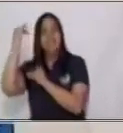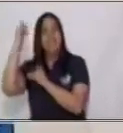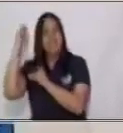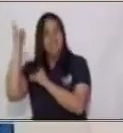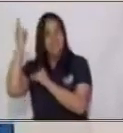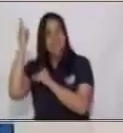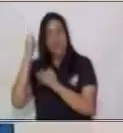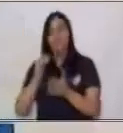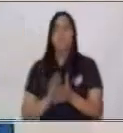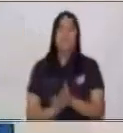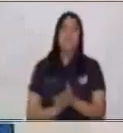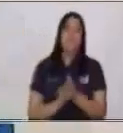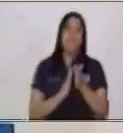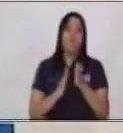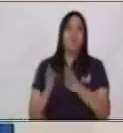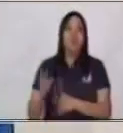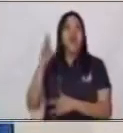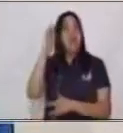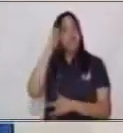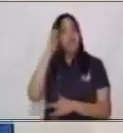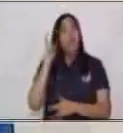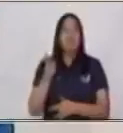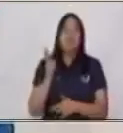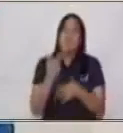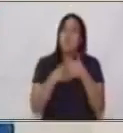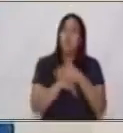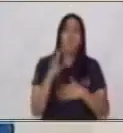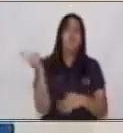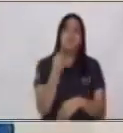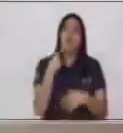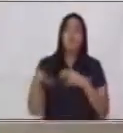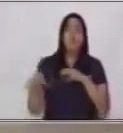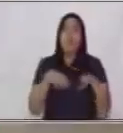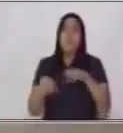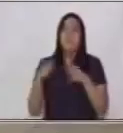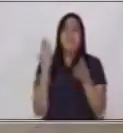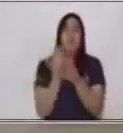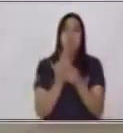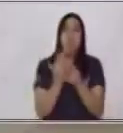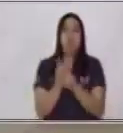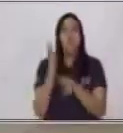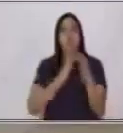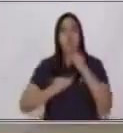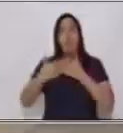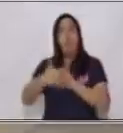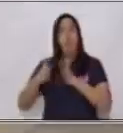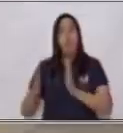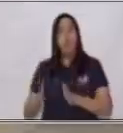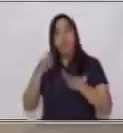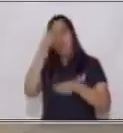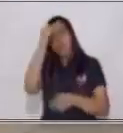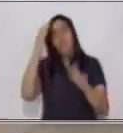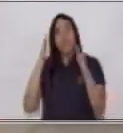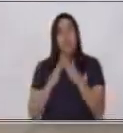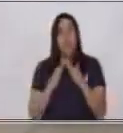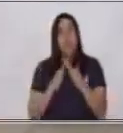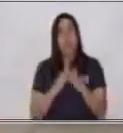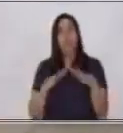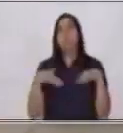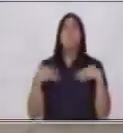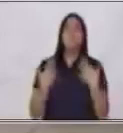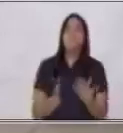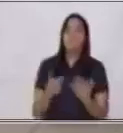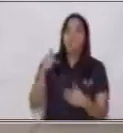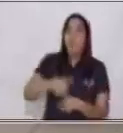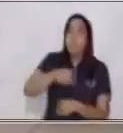guardar tus trabajos y ejercicios en tu portafolio de Aprendo en Casa, y el reto que te queda hoy entonces es, vimos el resumen,